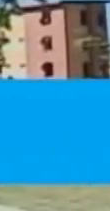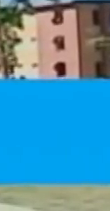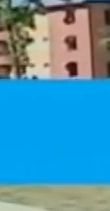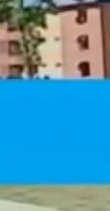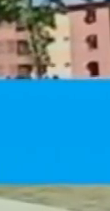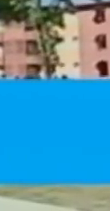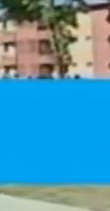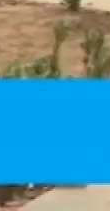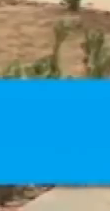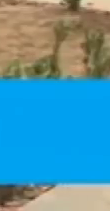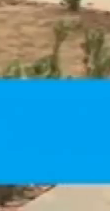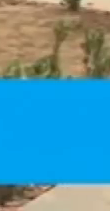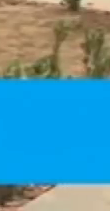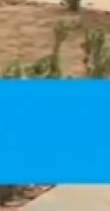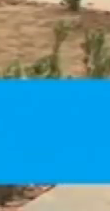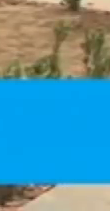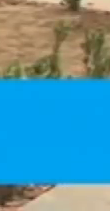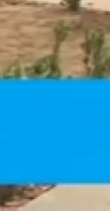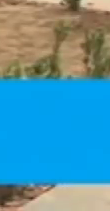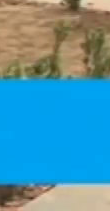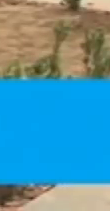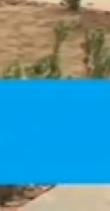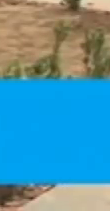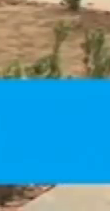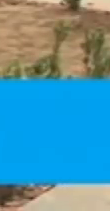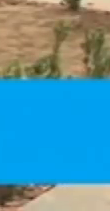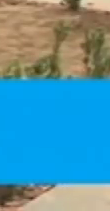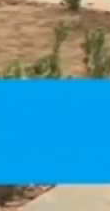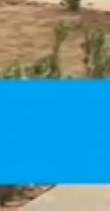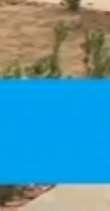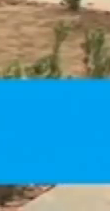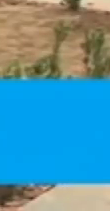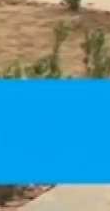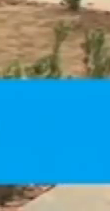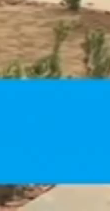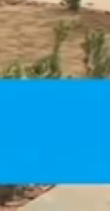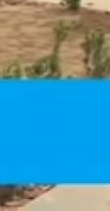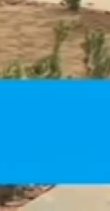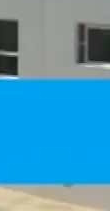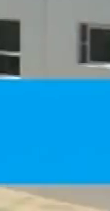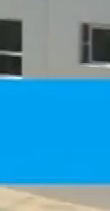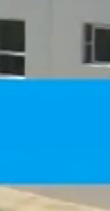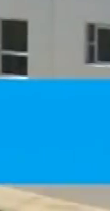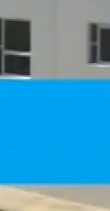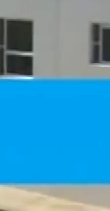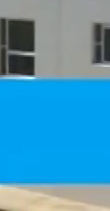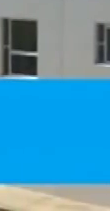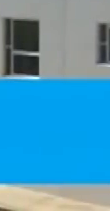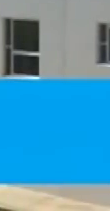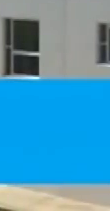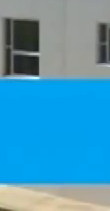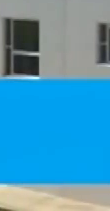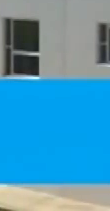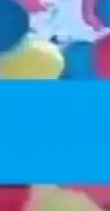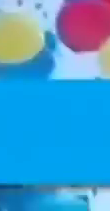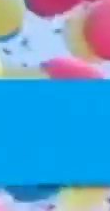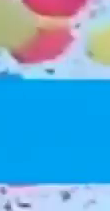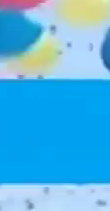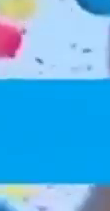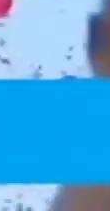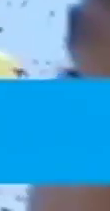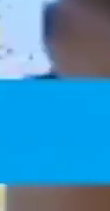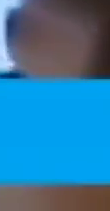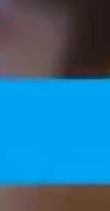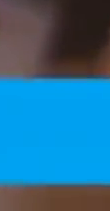Caribe, Desarrollo habitacional Hugo Rafael Chávez Frías, Ciudad Bicentenaria, Río